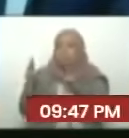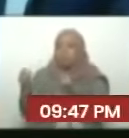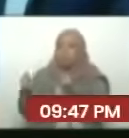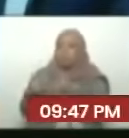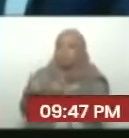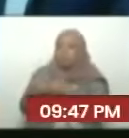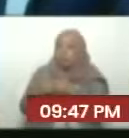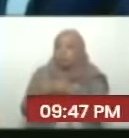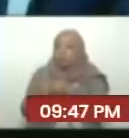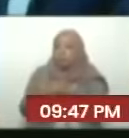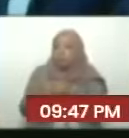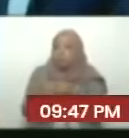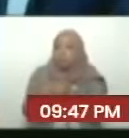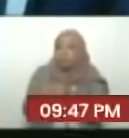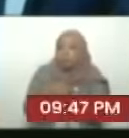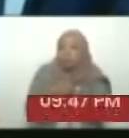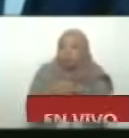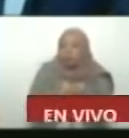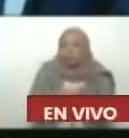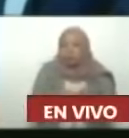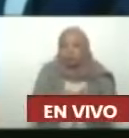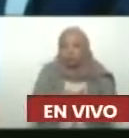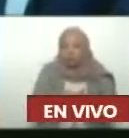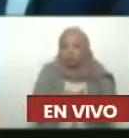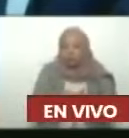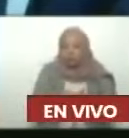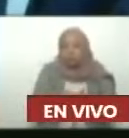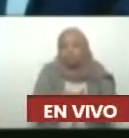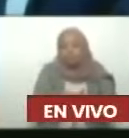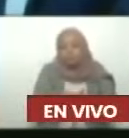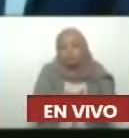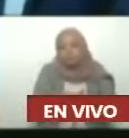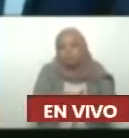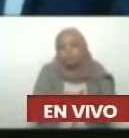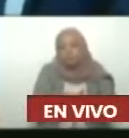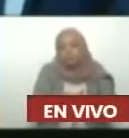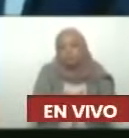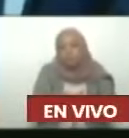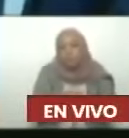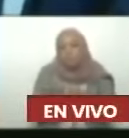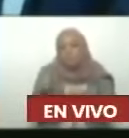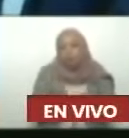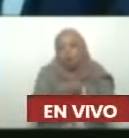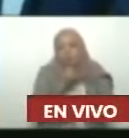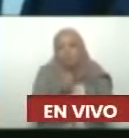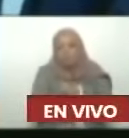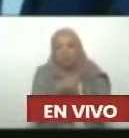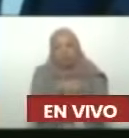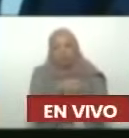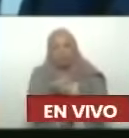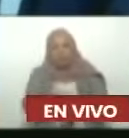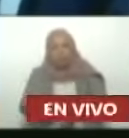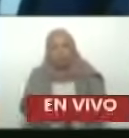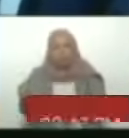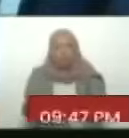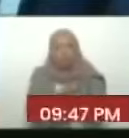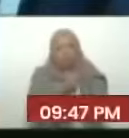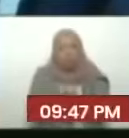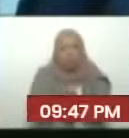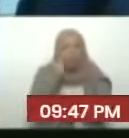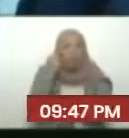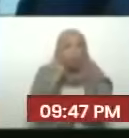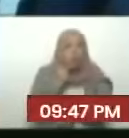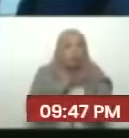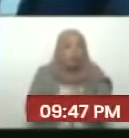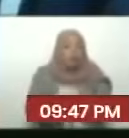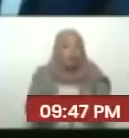y vilipendiado, ¿verdad? Lo acusaban de todo. Y Bolívar venía